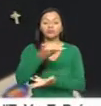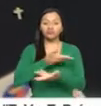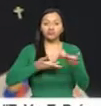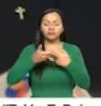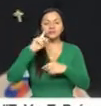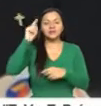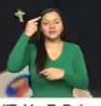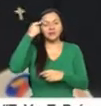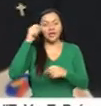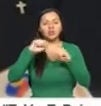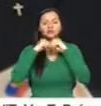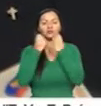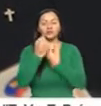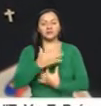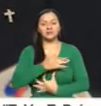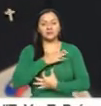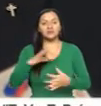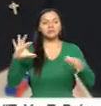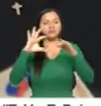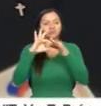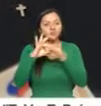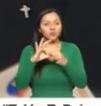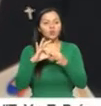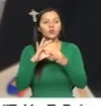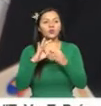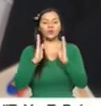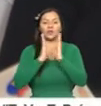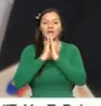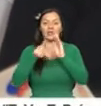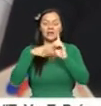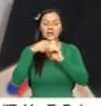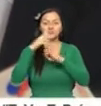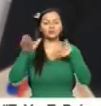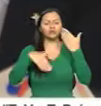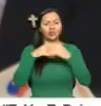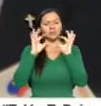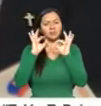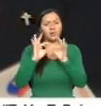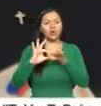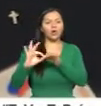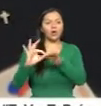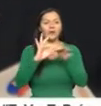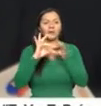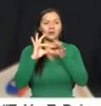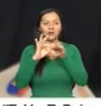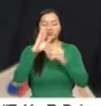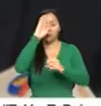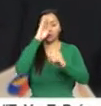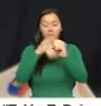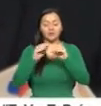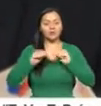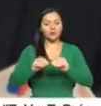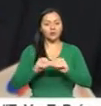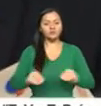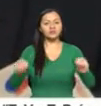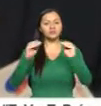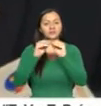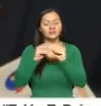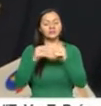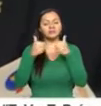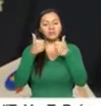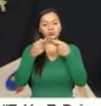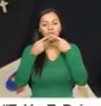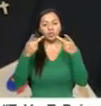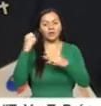Estado, sociedad civil, iglesias, colaboramos todos por un solo objetivo, que es la educación como bien público. Y